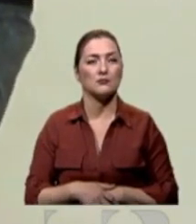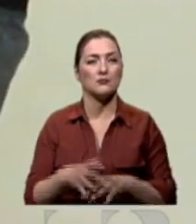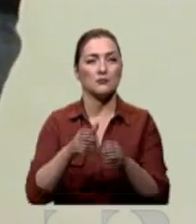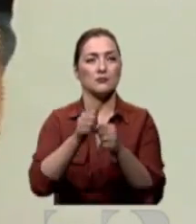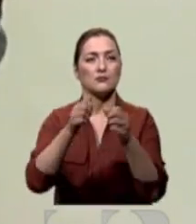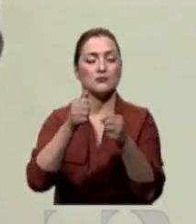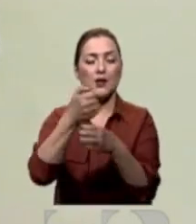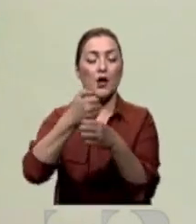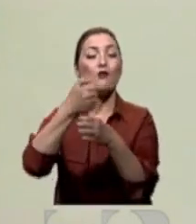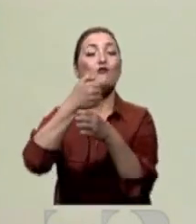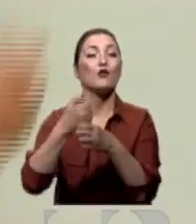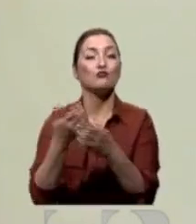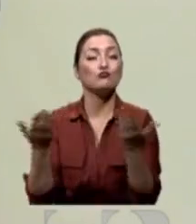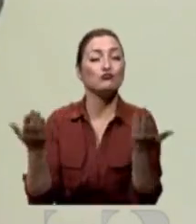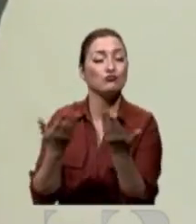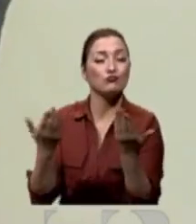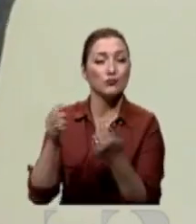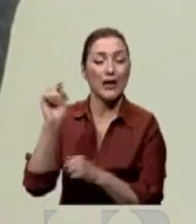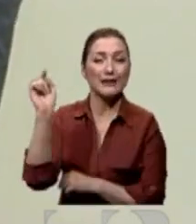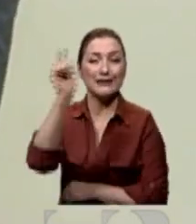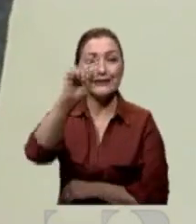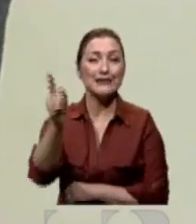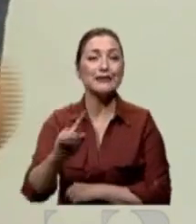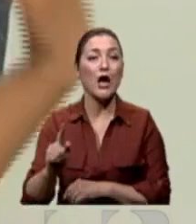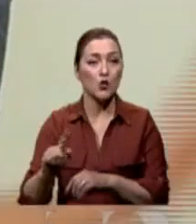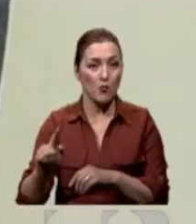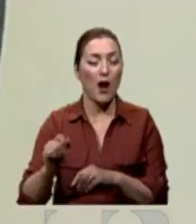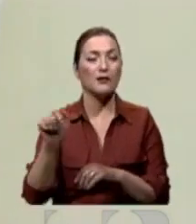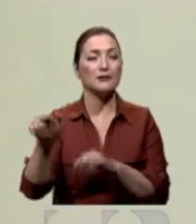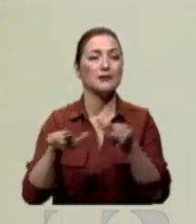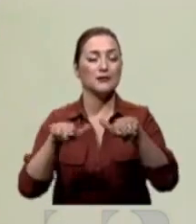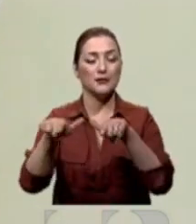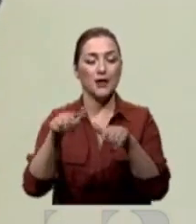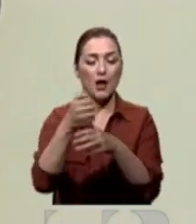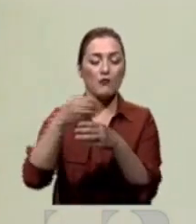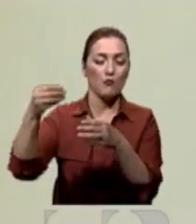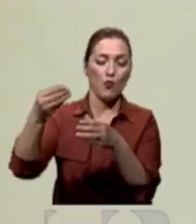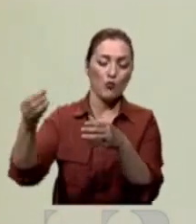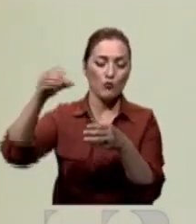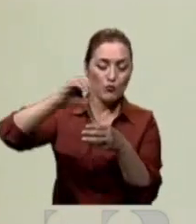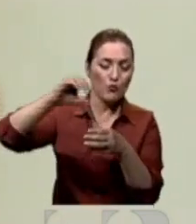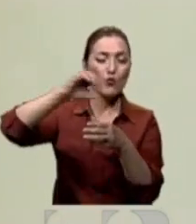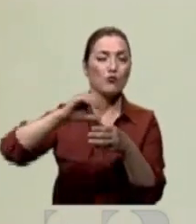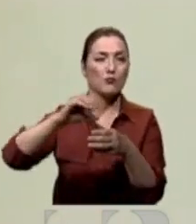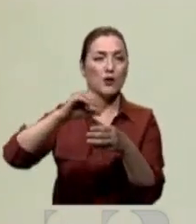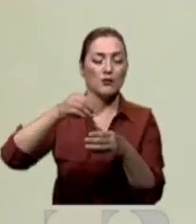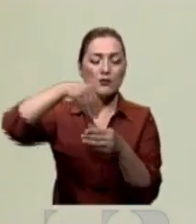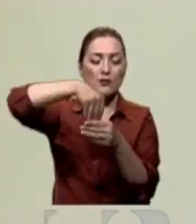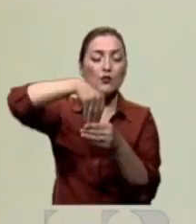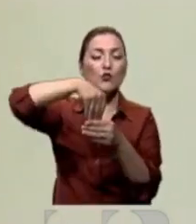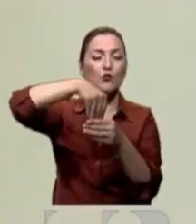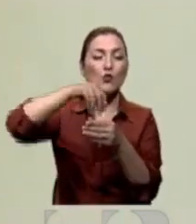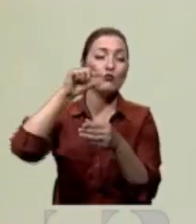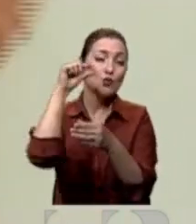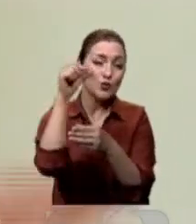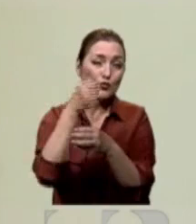Saruma, también tiene café en polvo. Y el relleno es una crema pastelera típica, pero también tiene el toque de